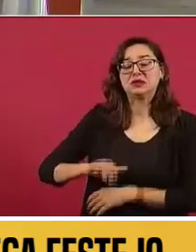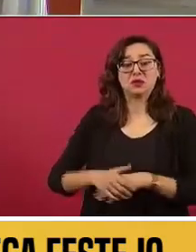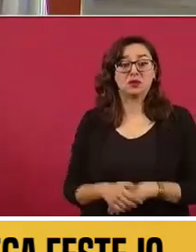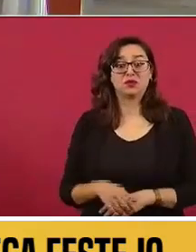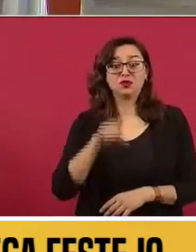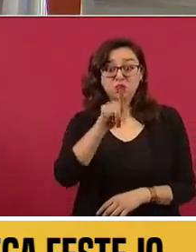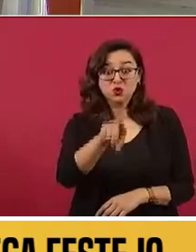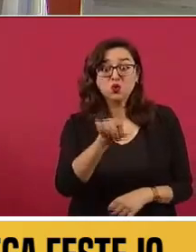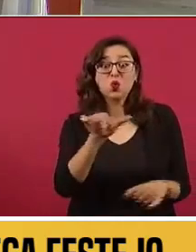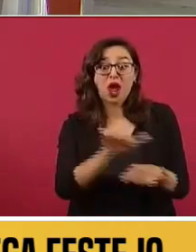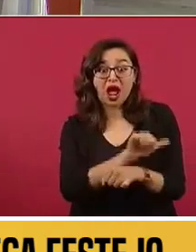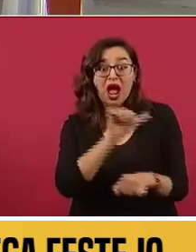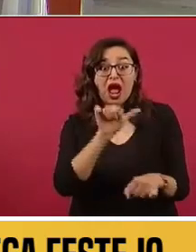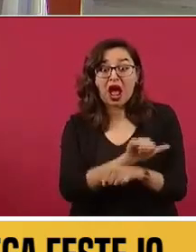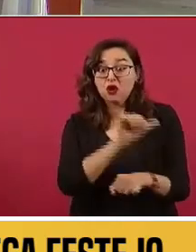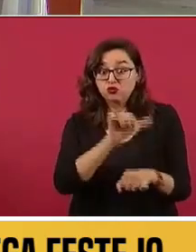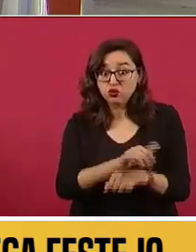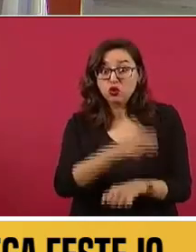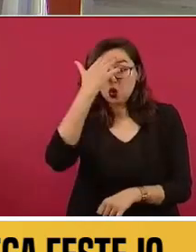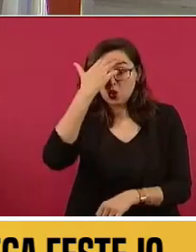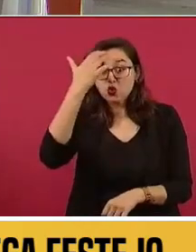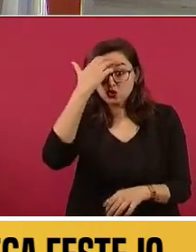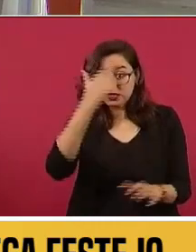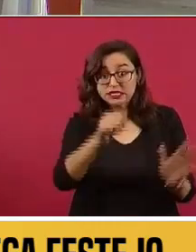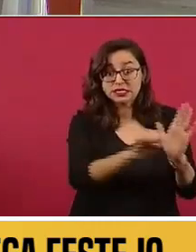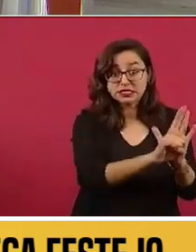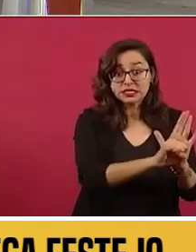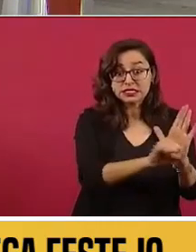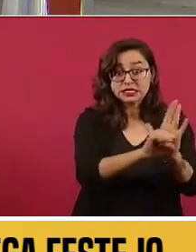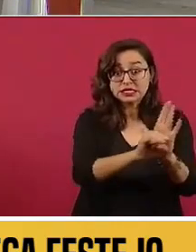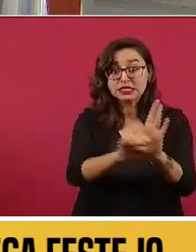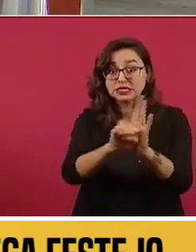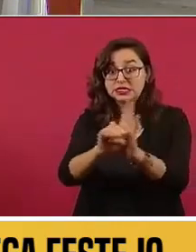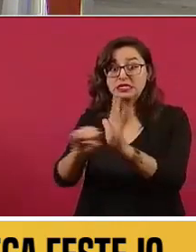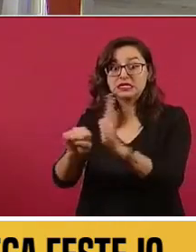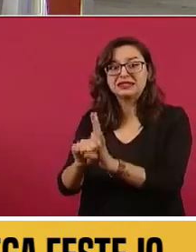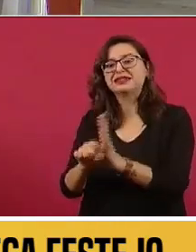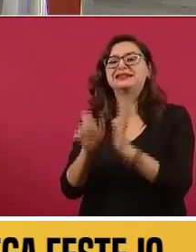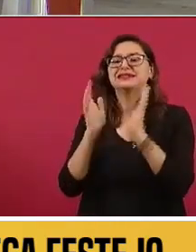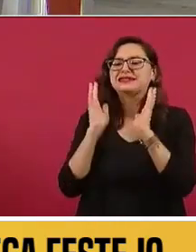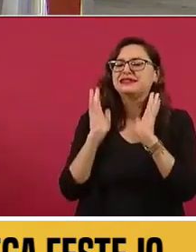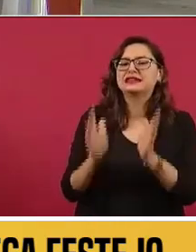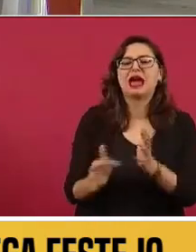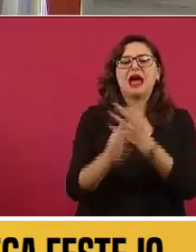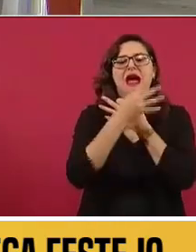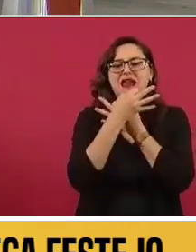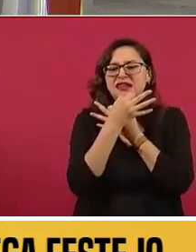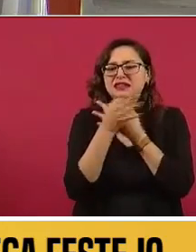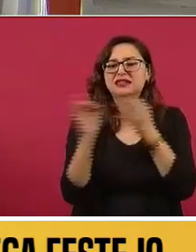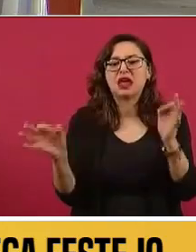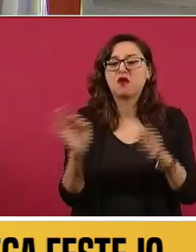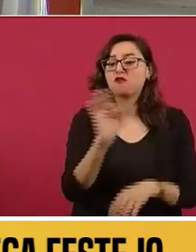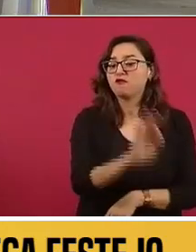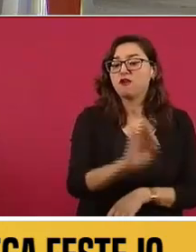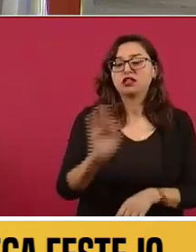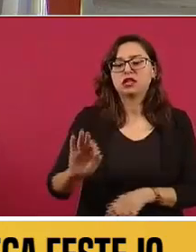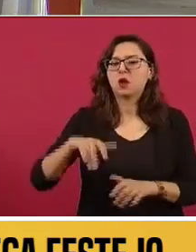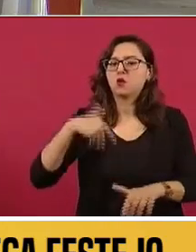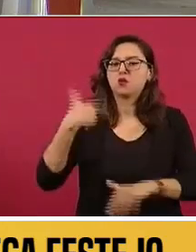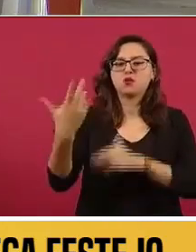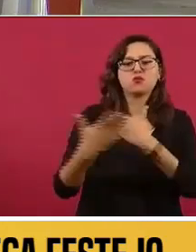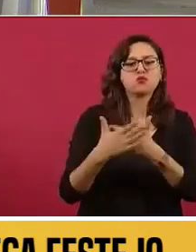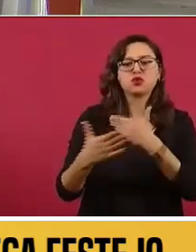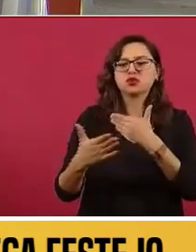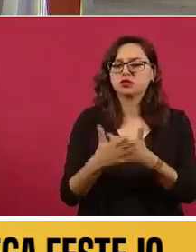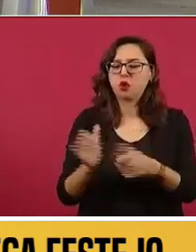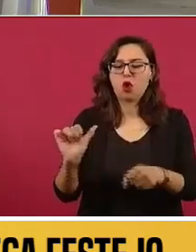tú conoces, Chevrolet, Ford, Volkswagen, Toyota, Honda, ya anunciaron la fecha en la que